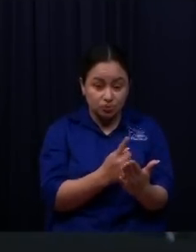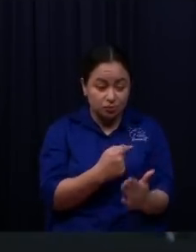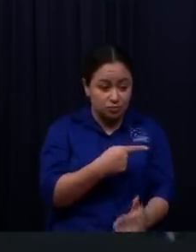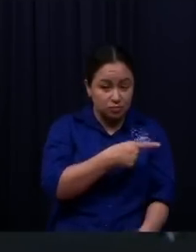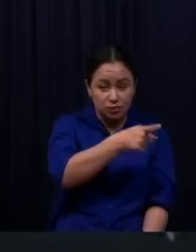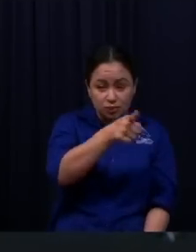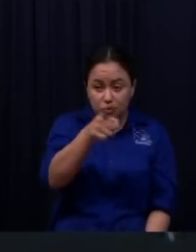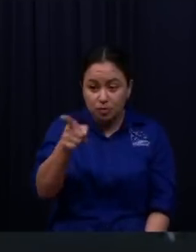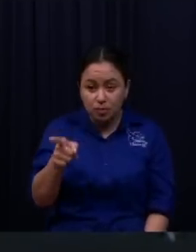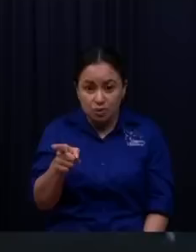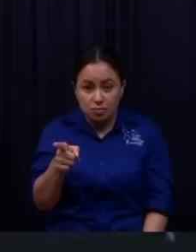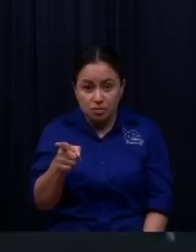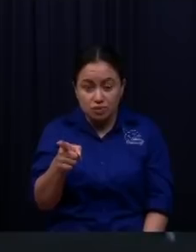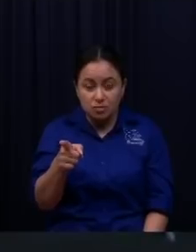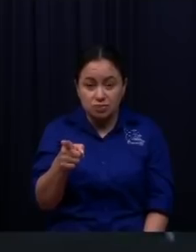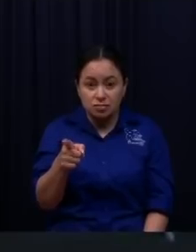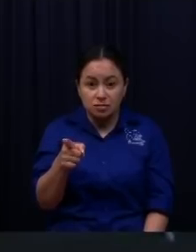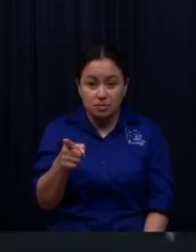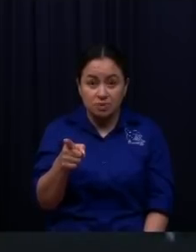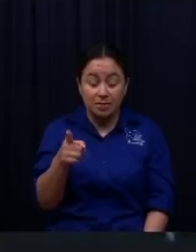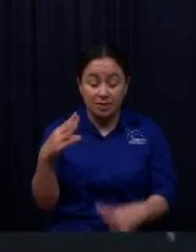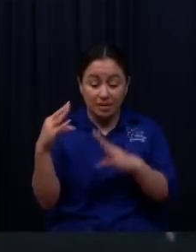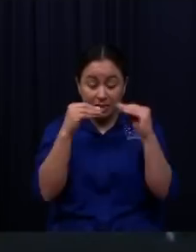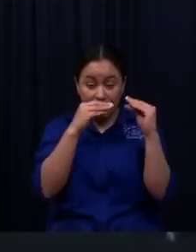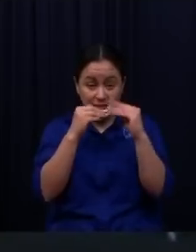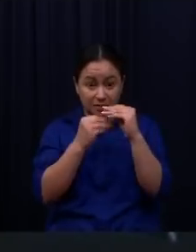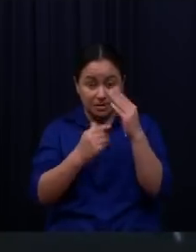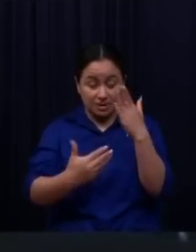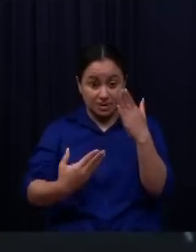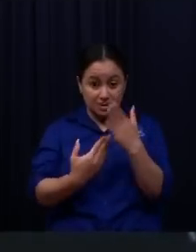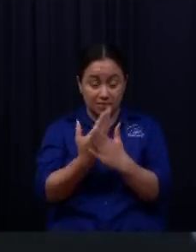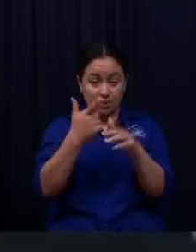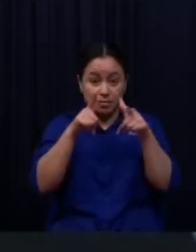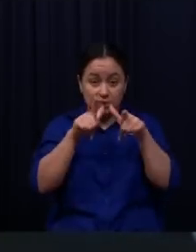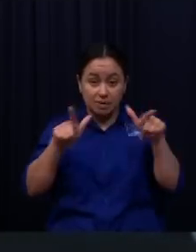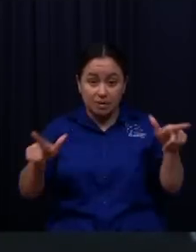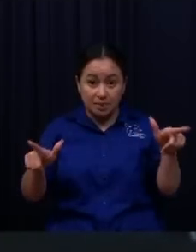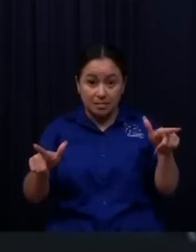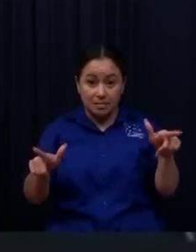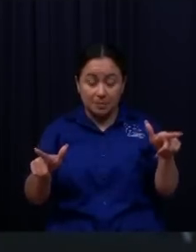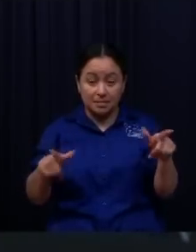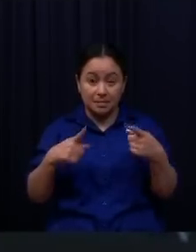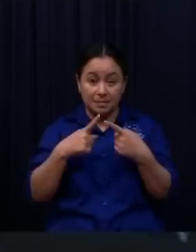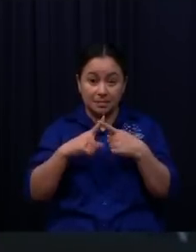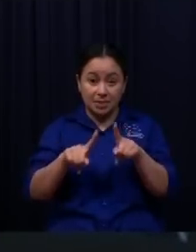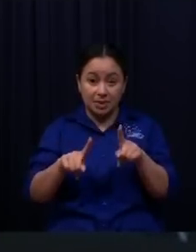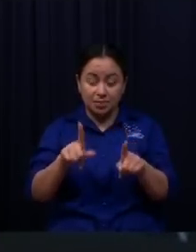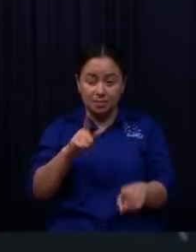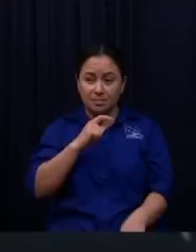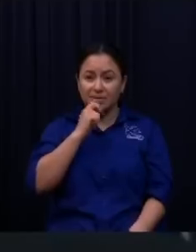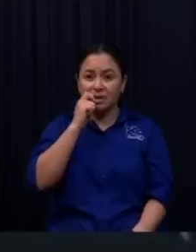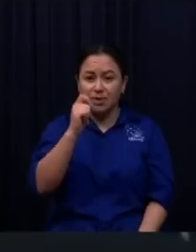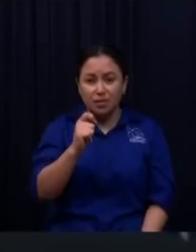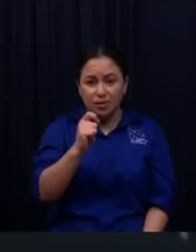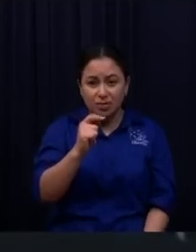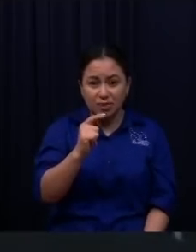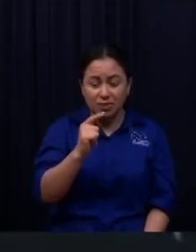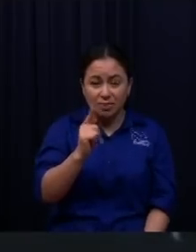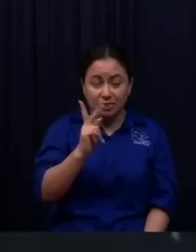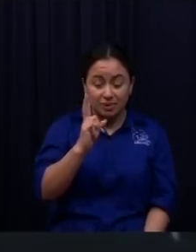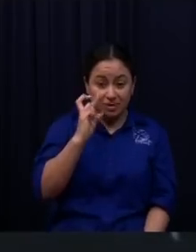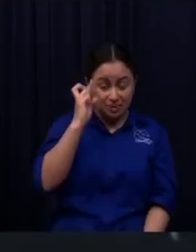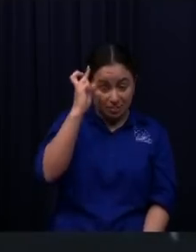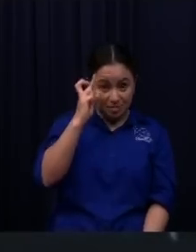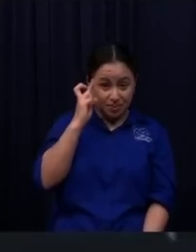pero mejor si profetizan, porque el que profetiza es mayor que el que habla en lenguas, porque el que habla en lenguas a sí mismo se